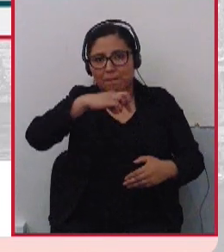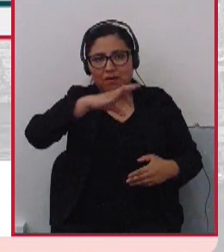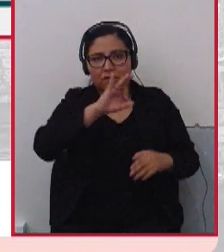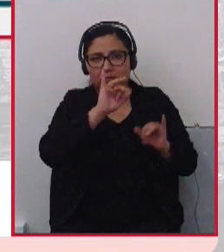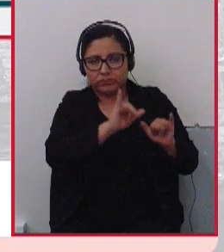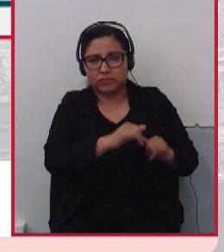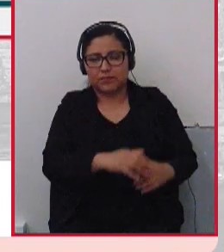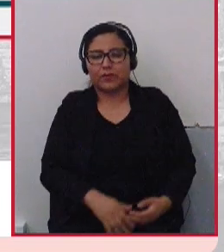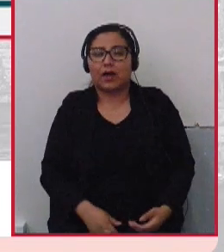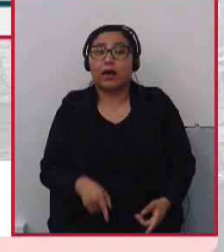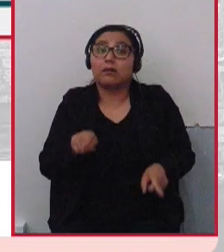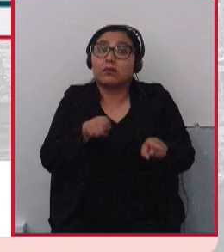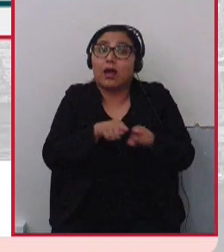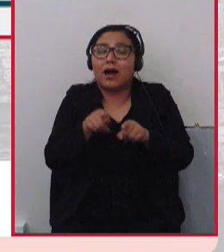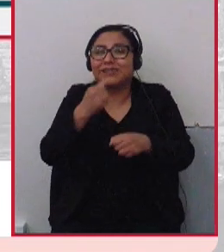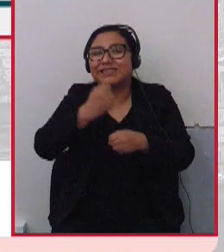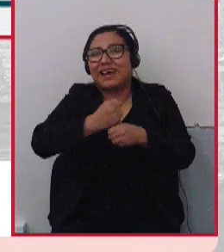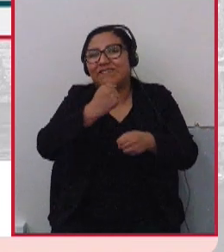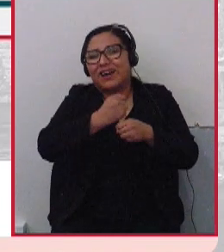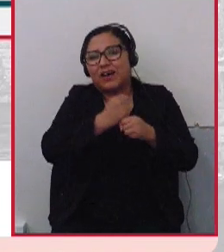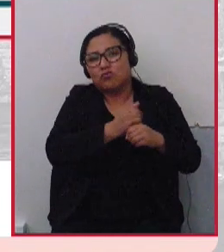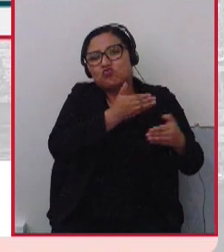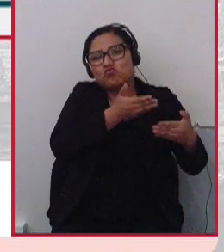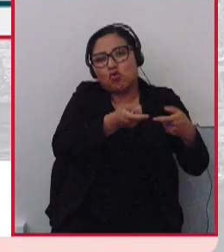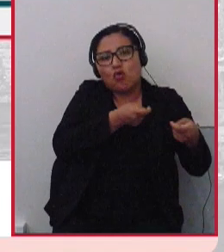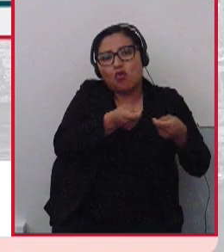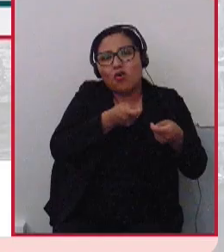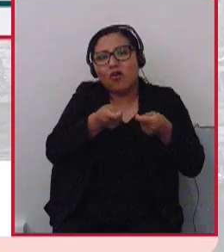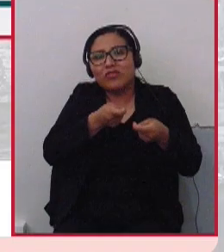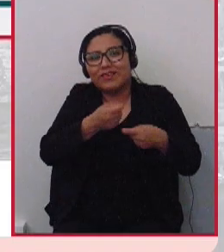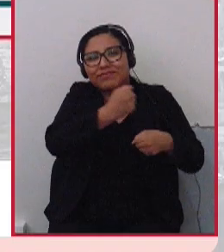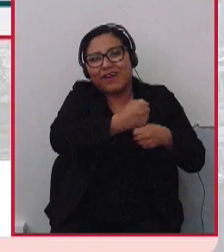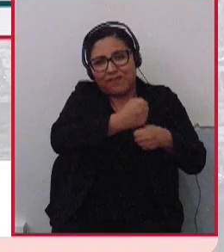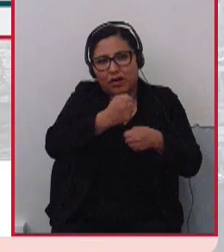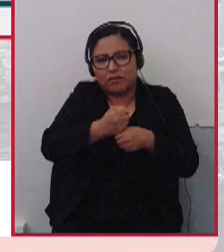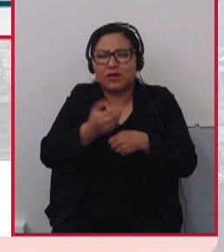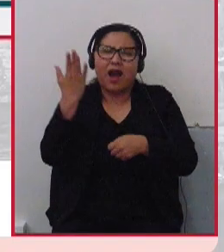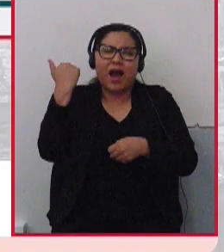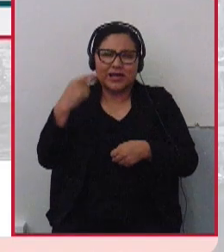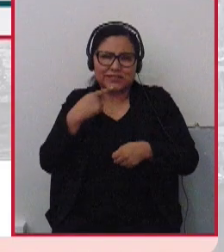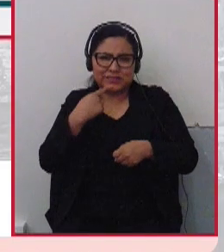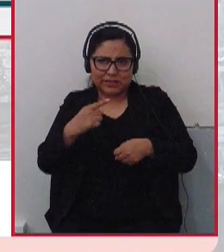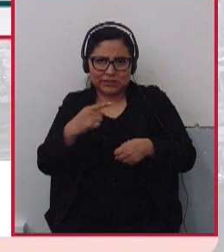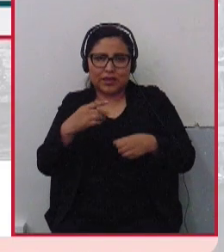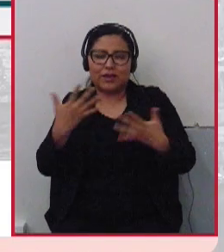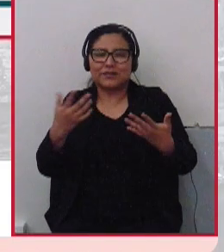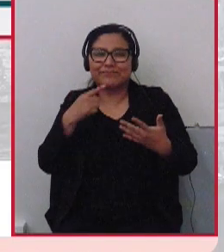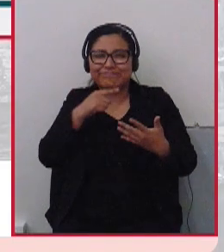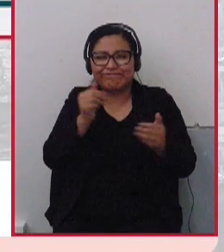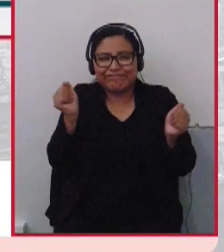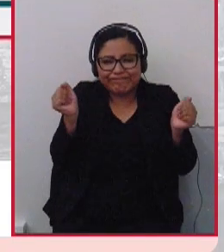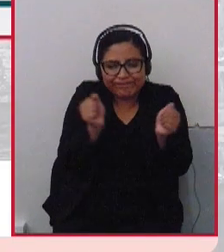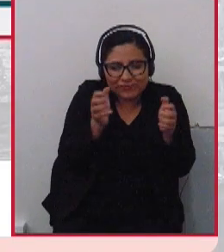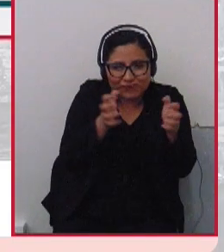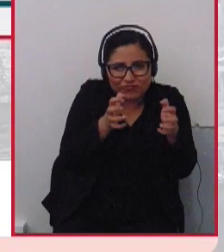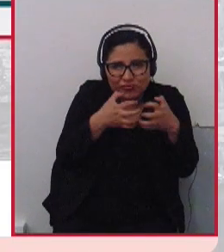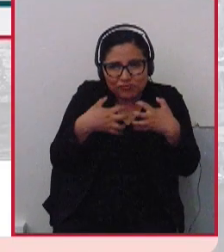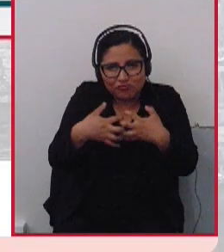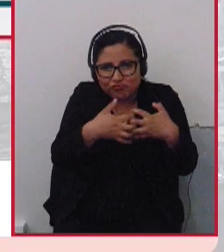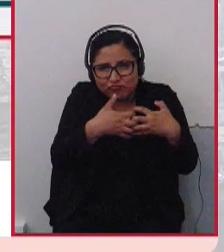También trabajamos en lo que es las rutinas y controles operacionales. Hace un momento les hablaba que es una especie de pequeña concentradora,